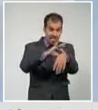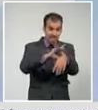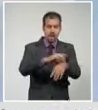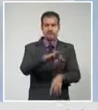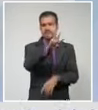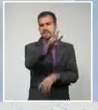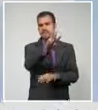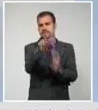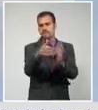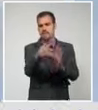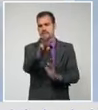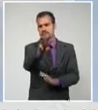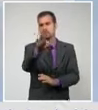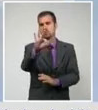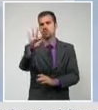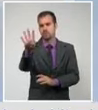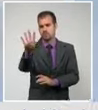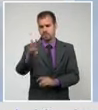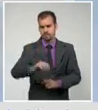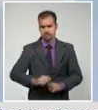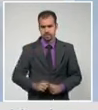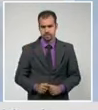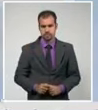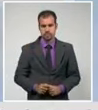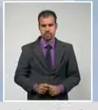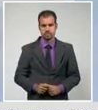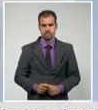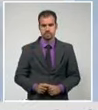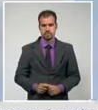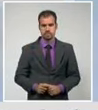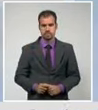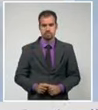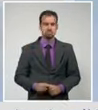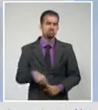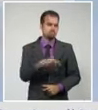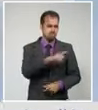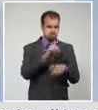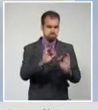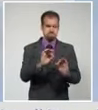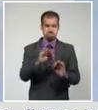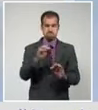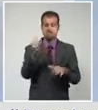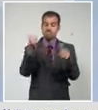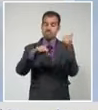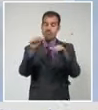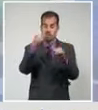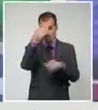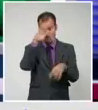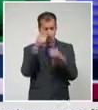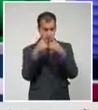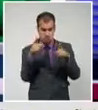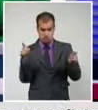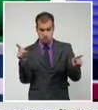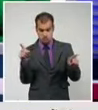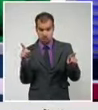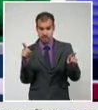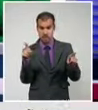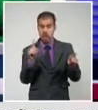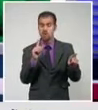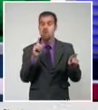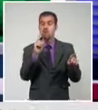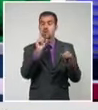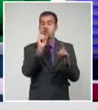3.384. Ayer se procesaron en nuestros laboratorios de biología molecular, los